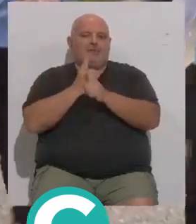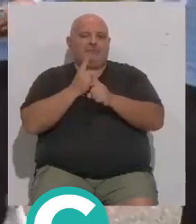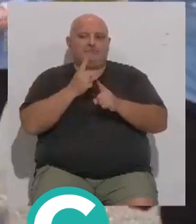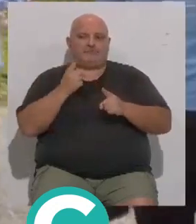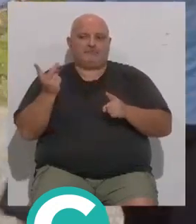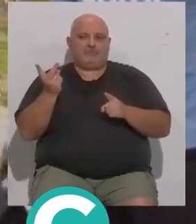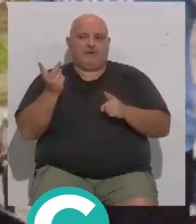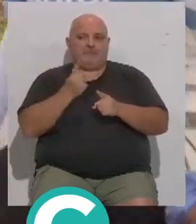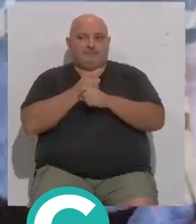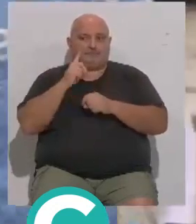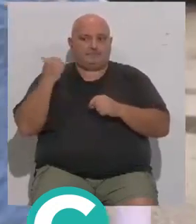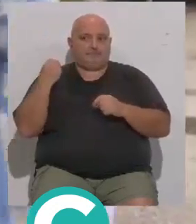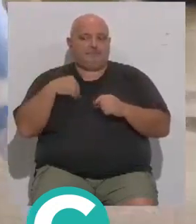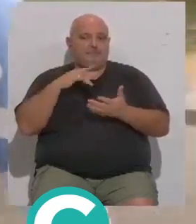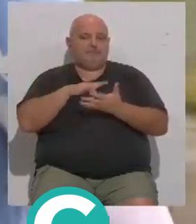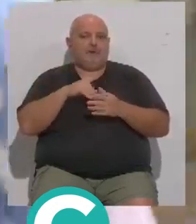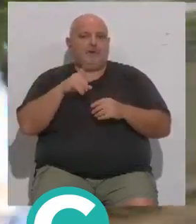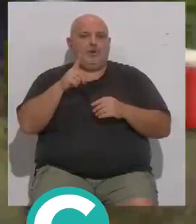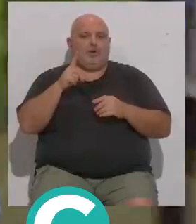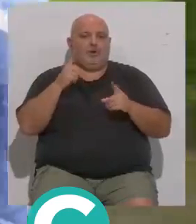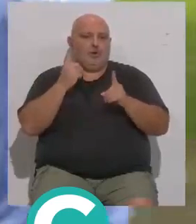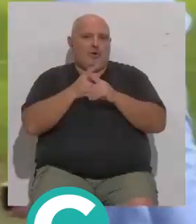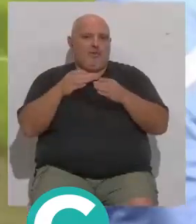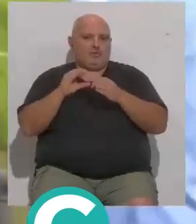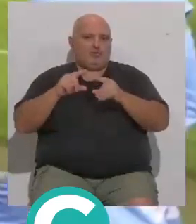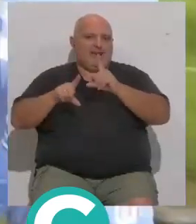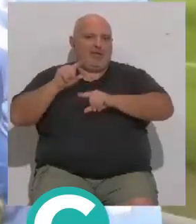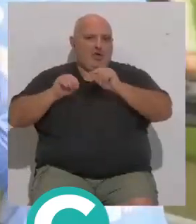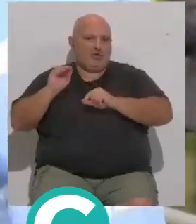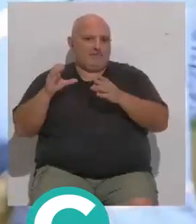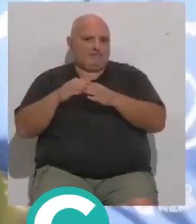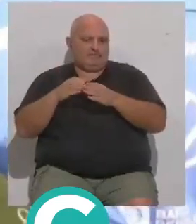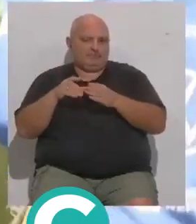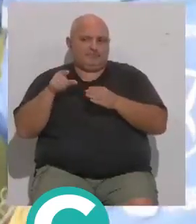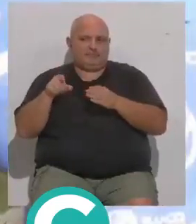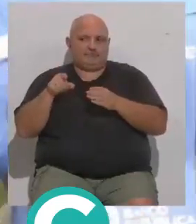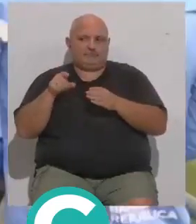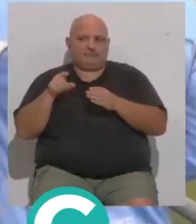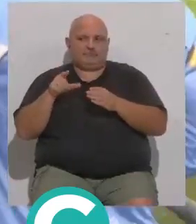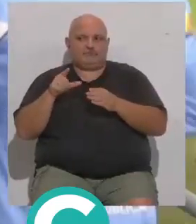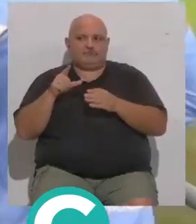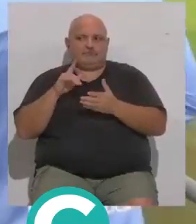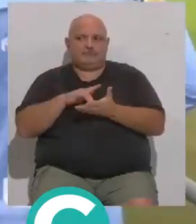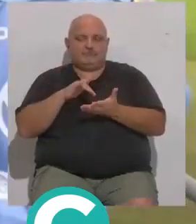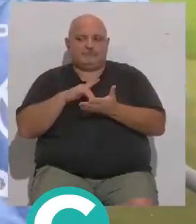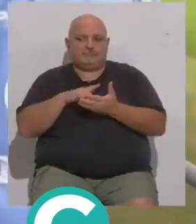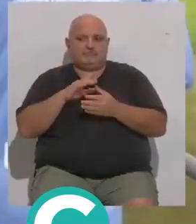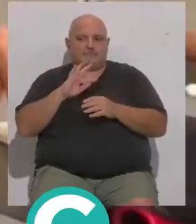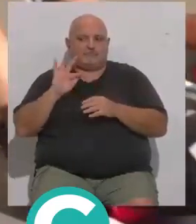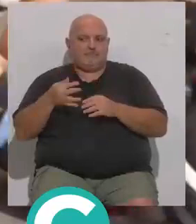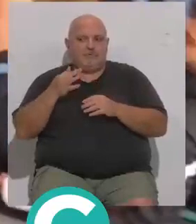ahí lo vemos, con la selección uruguaya de fútbol. El mate infaltable también en toda la cita de los